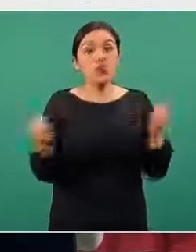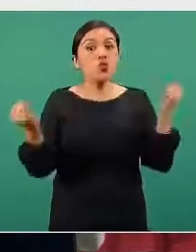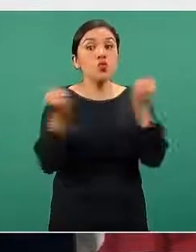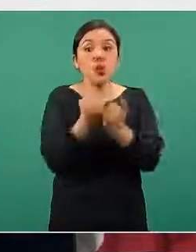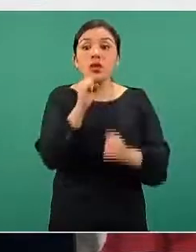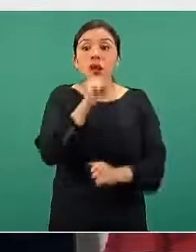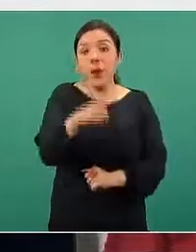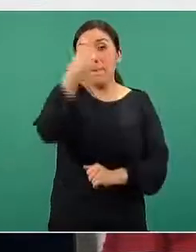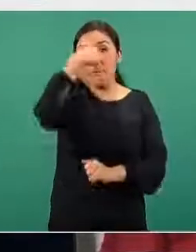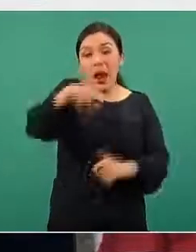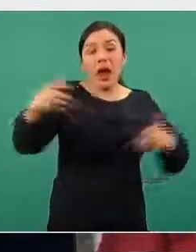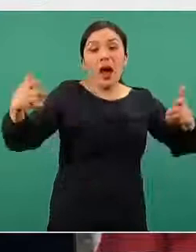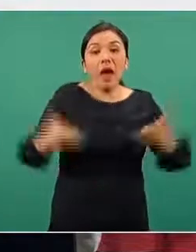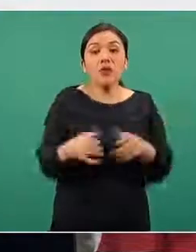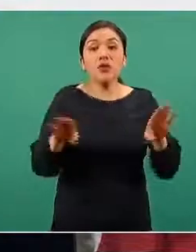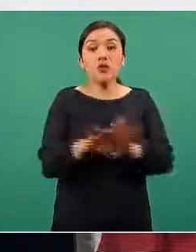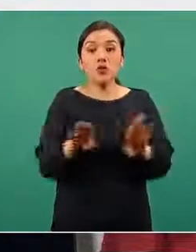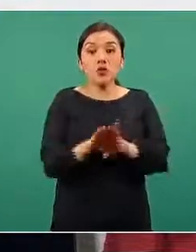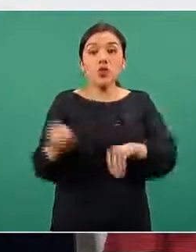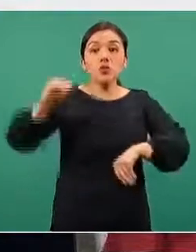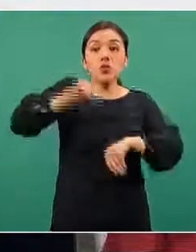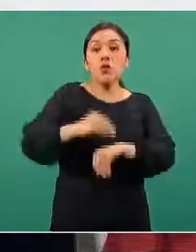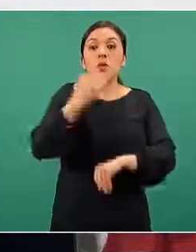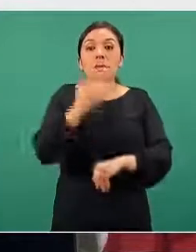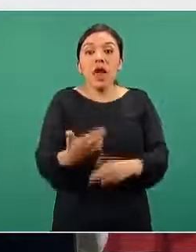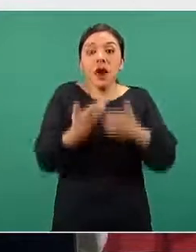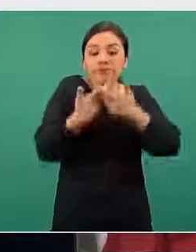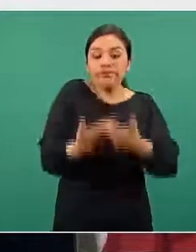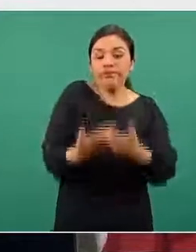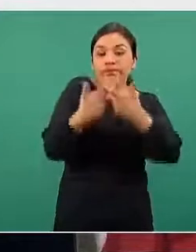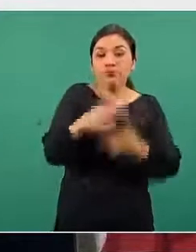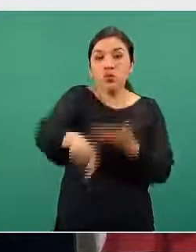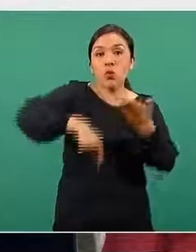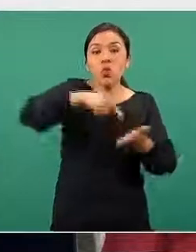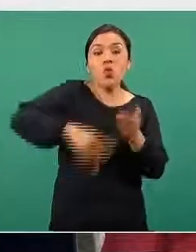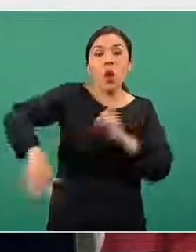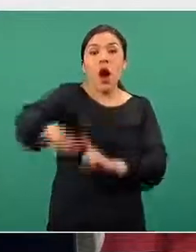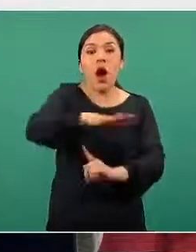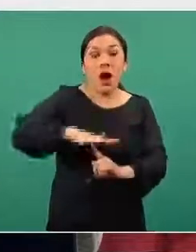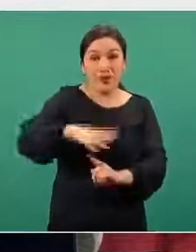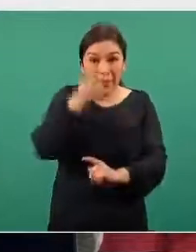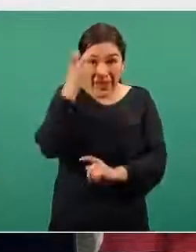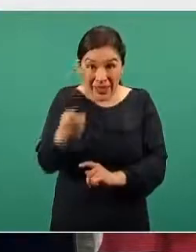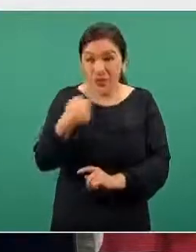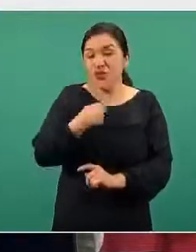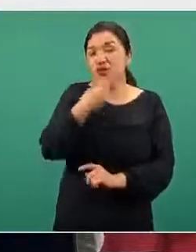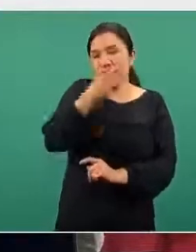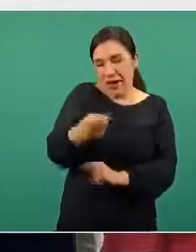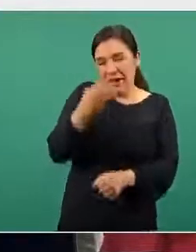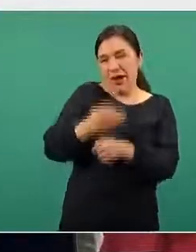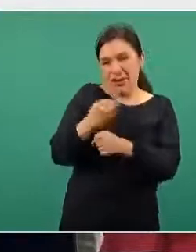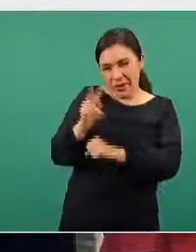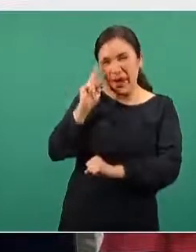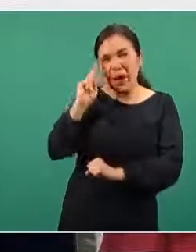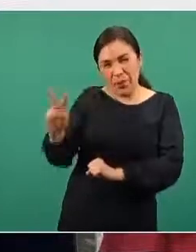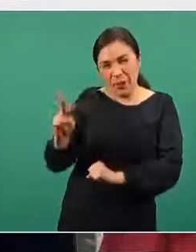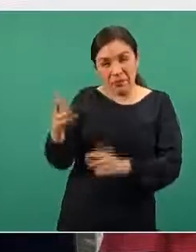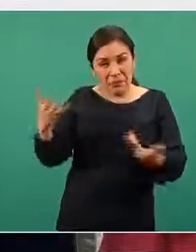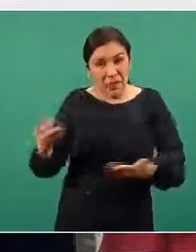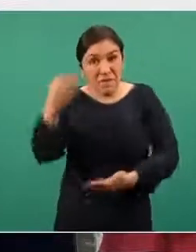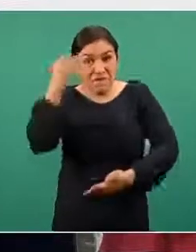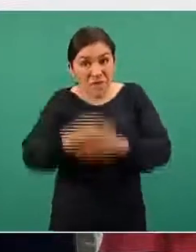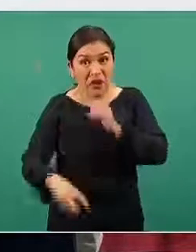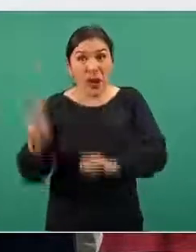Igualmente para lograr tener los suficientes espacios. Y ahí quiero decirles a ustedes que no nos